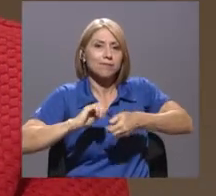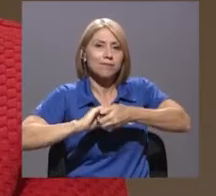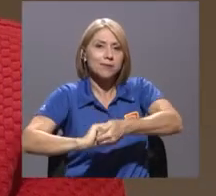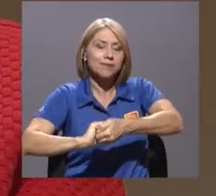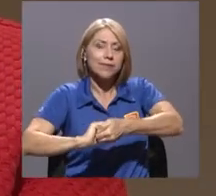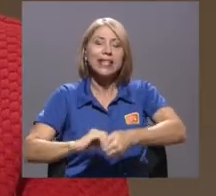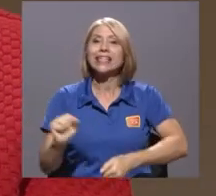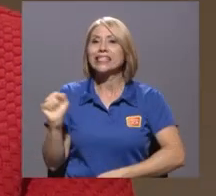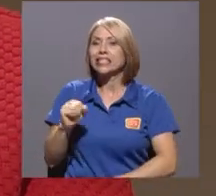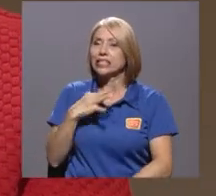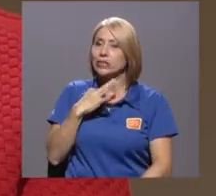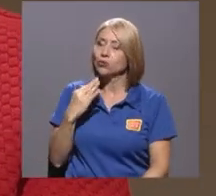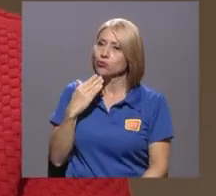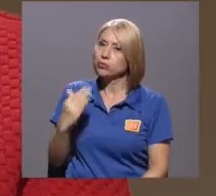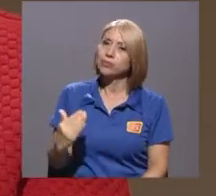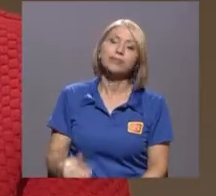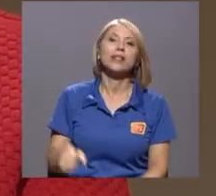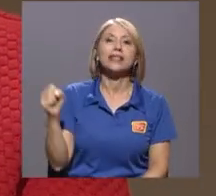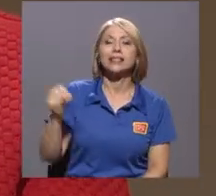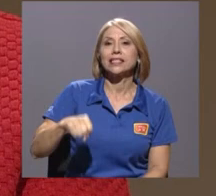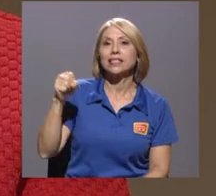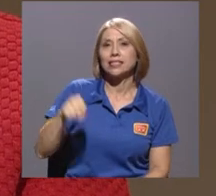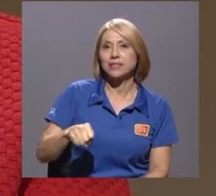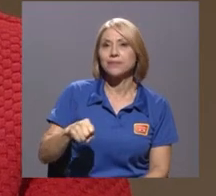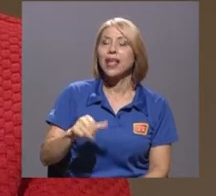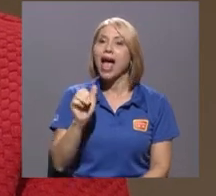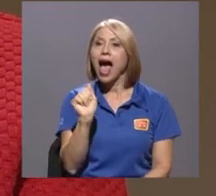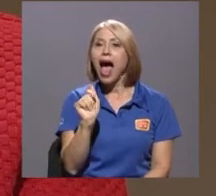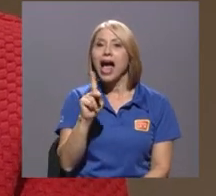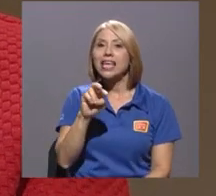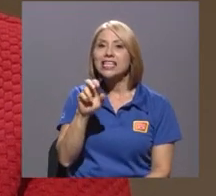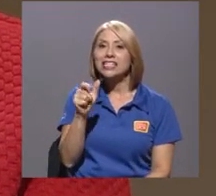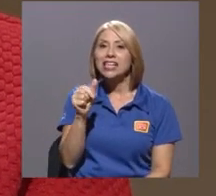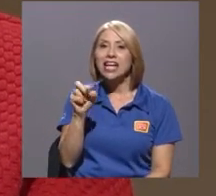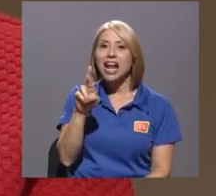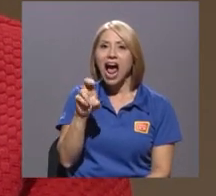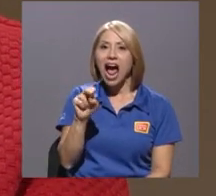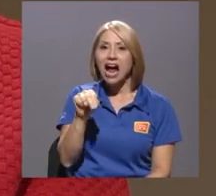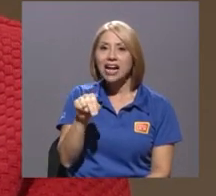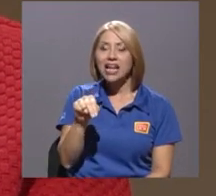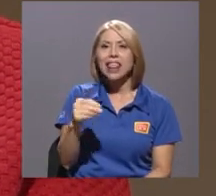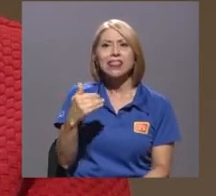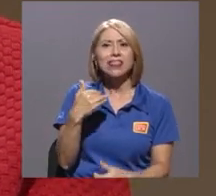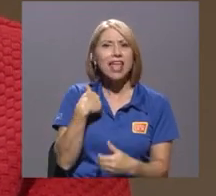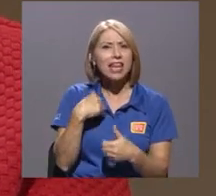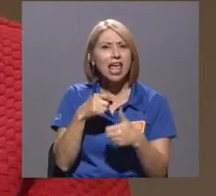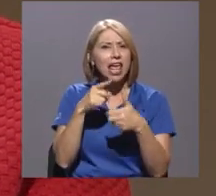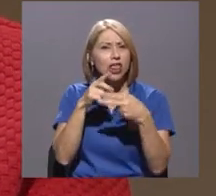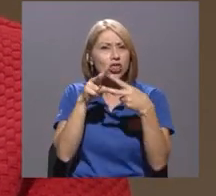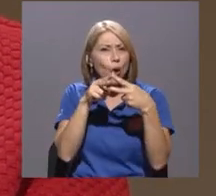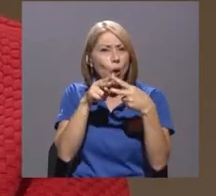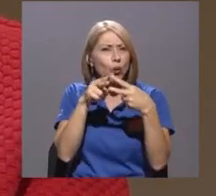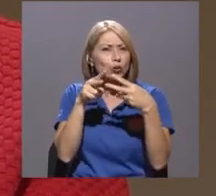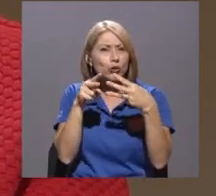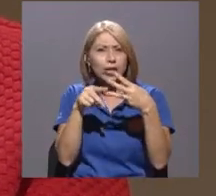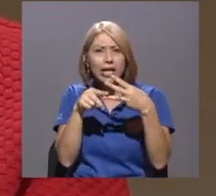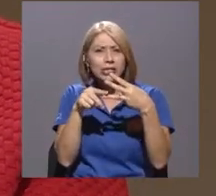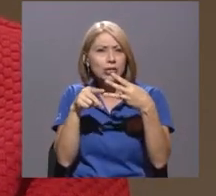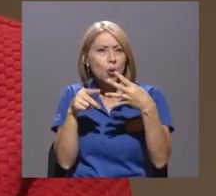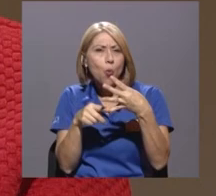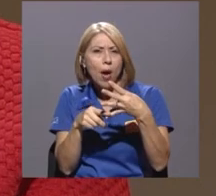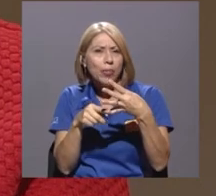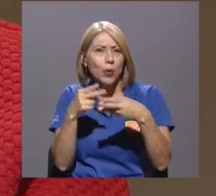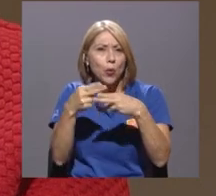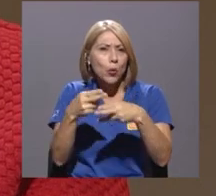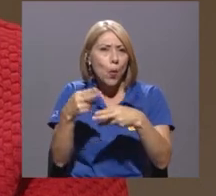mucho gusto gracias sí aquí es grande tienes 234 nombres en europa también en todos los idiomas